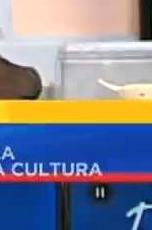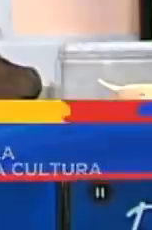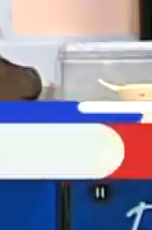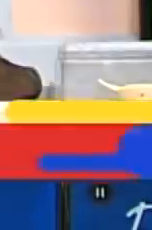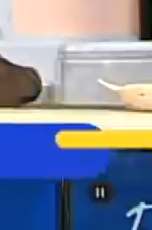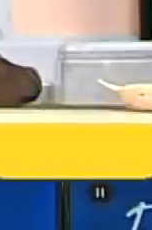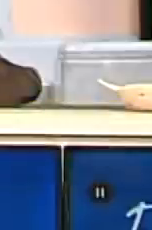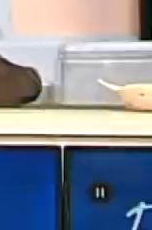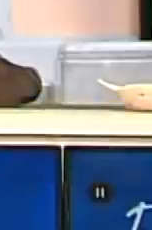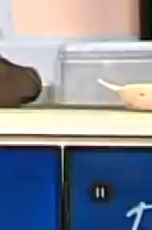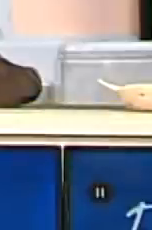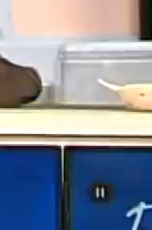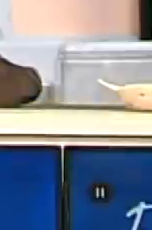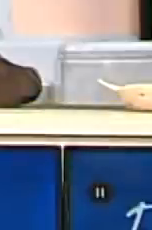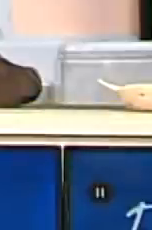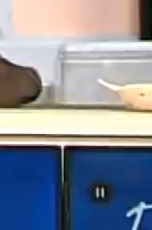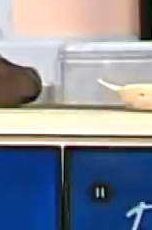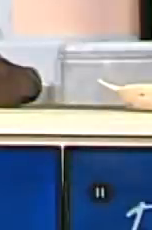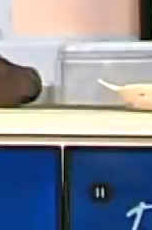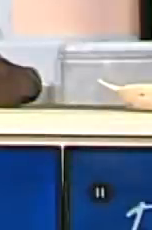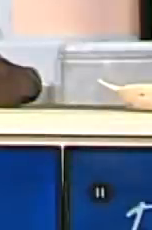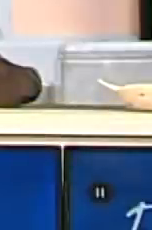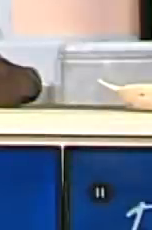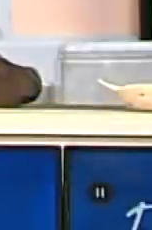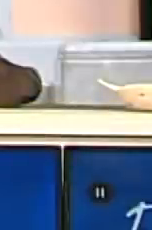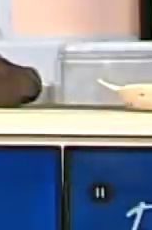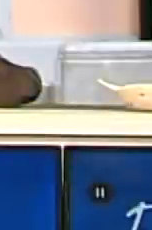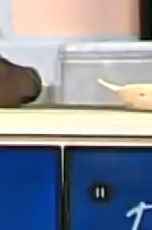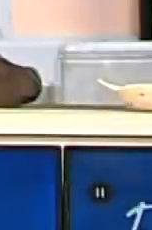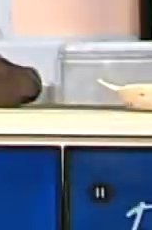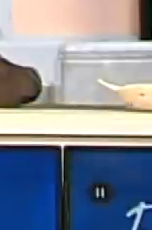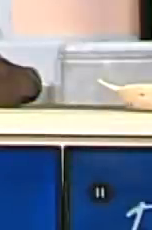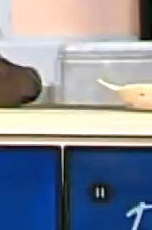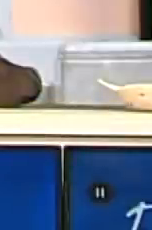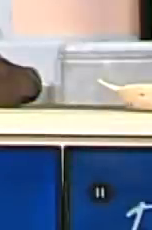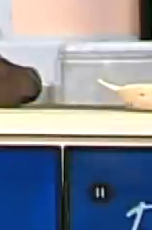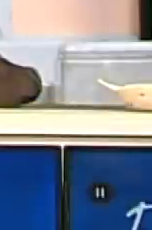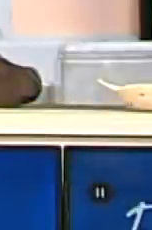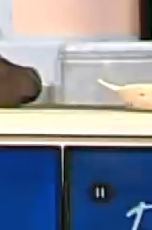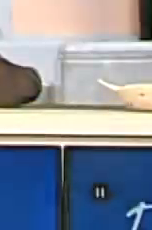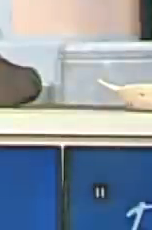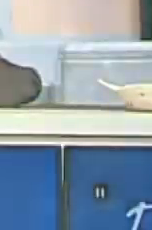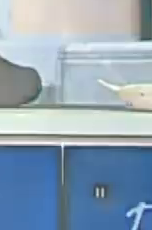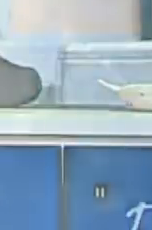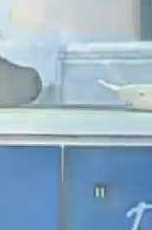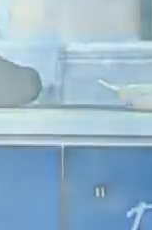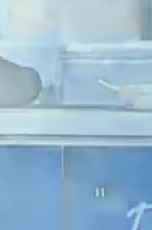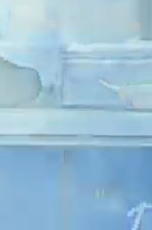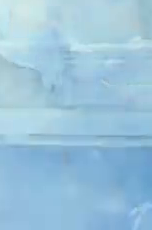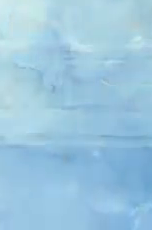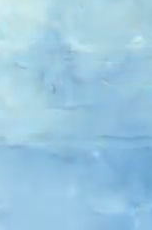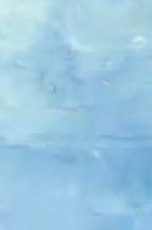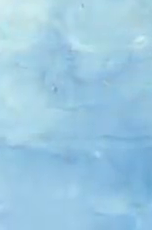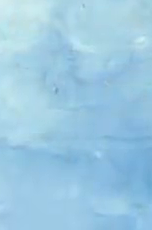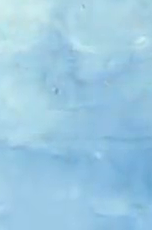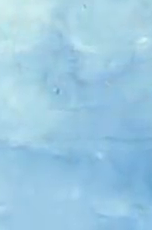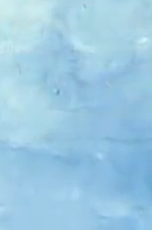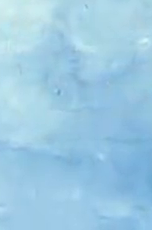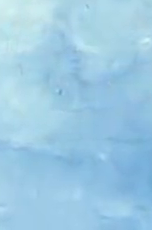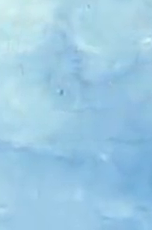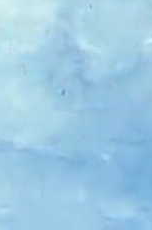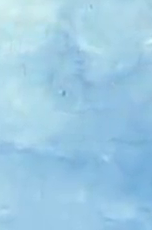el guerrero al final de la obra le dice al piache y a la anciana, en